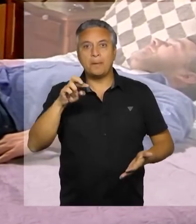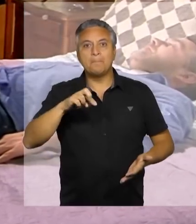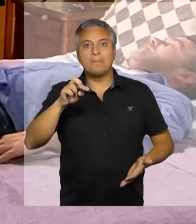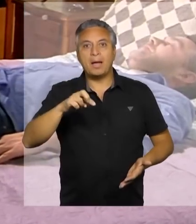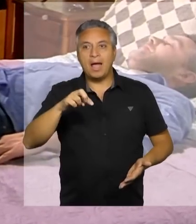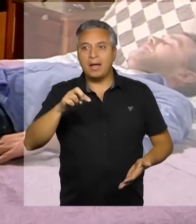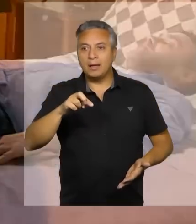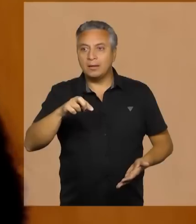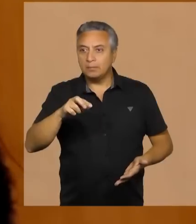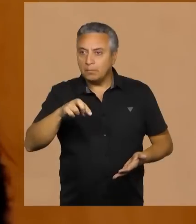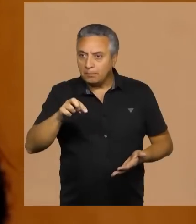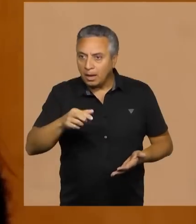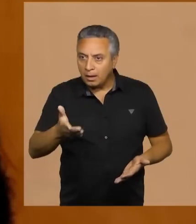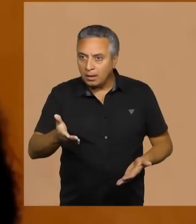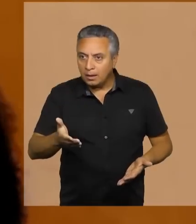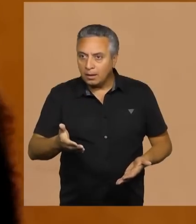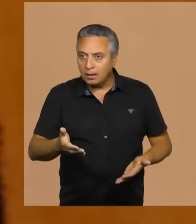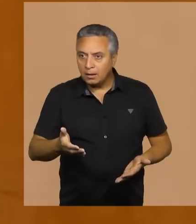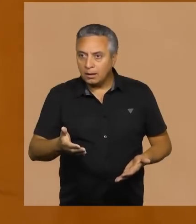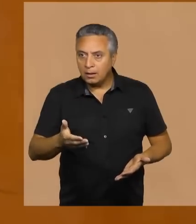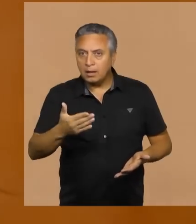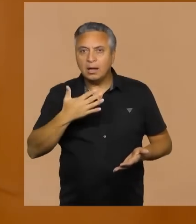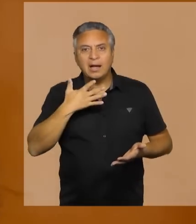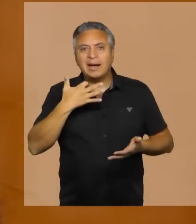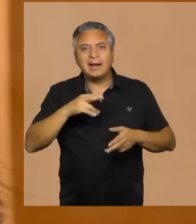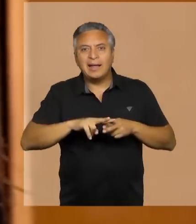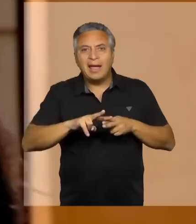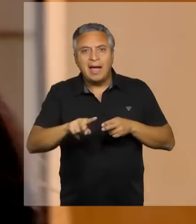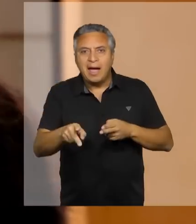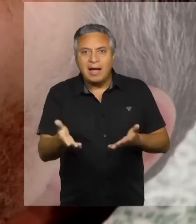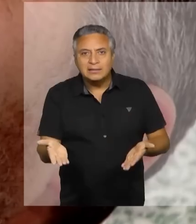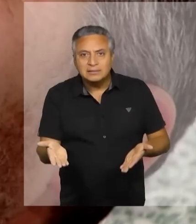Papá, ¿qué te están haciendo?